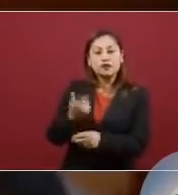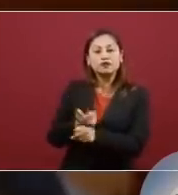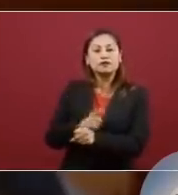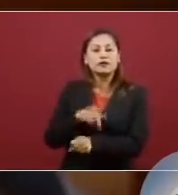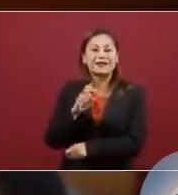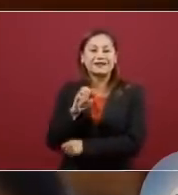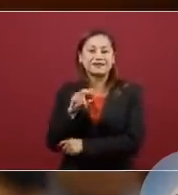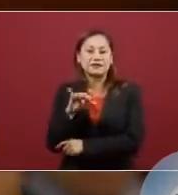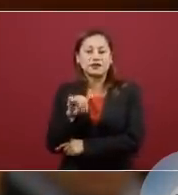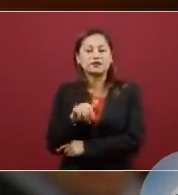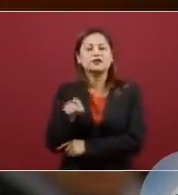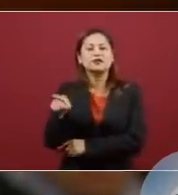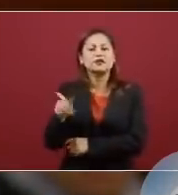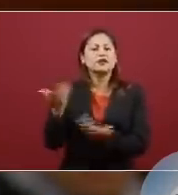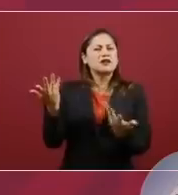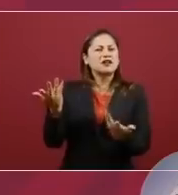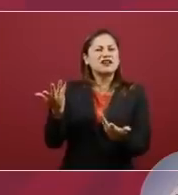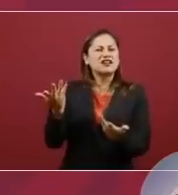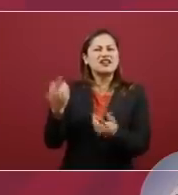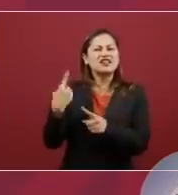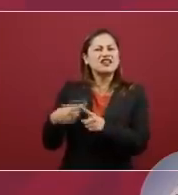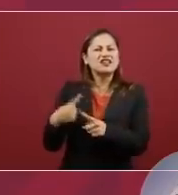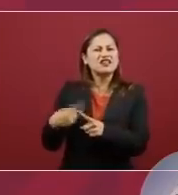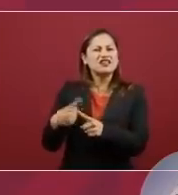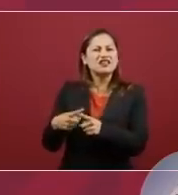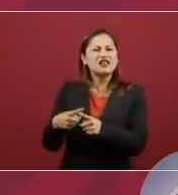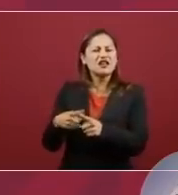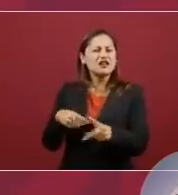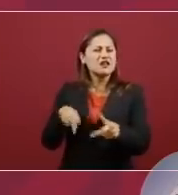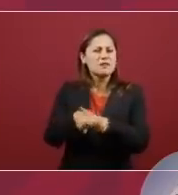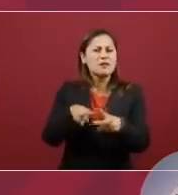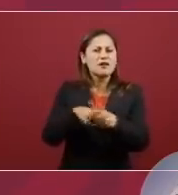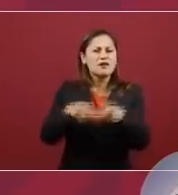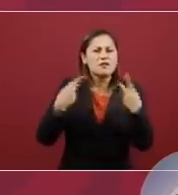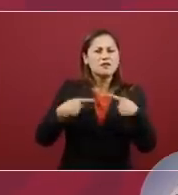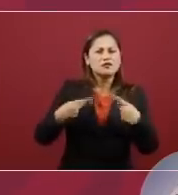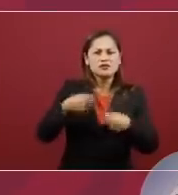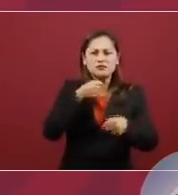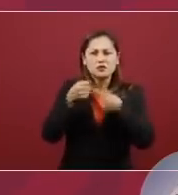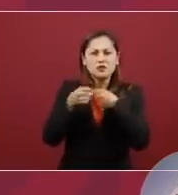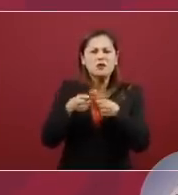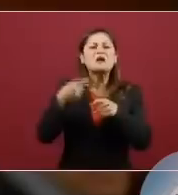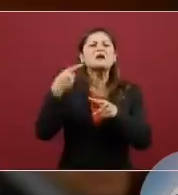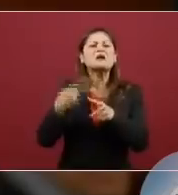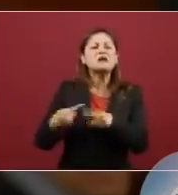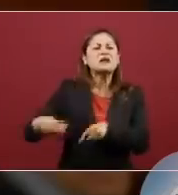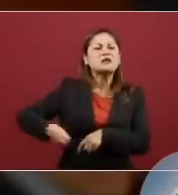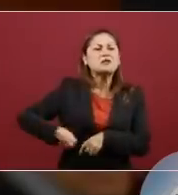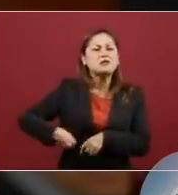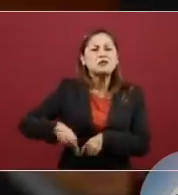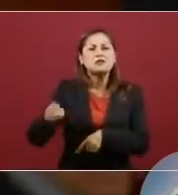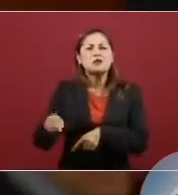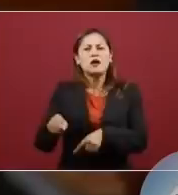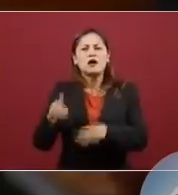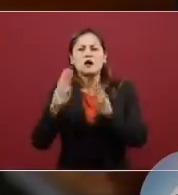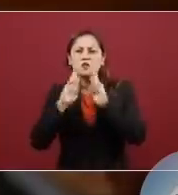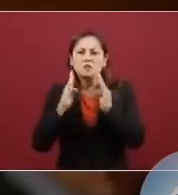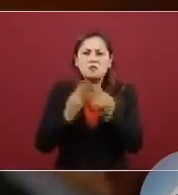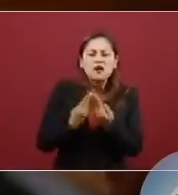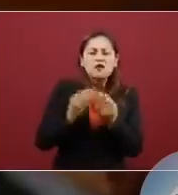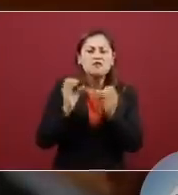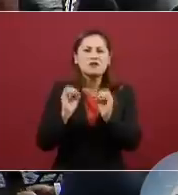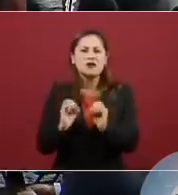a los periodistas, el narcotráfico, los narcopolíticos, y si usted pudiera decirnos a los periodistas de quiénes nos tenemos que